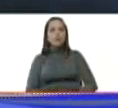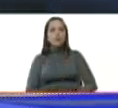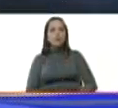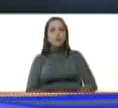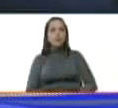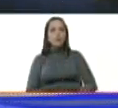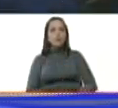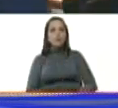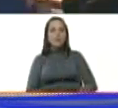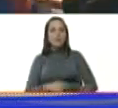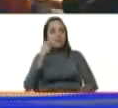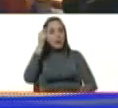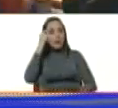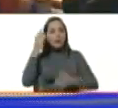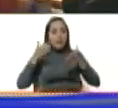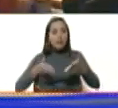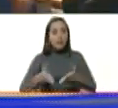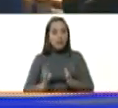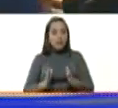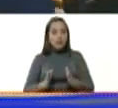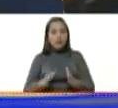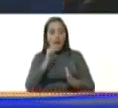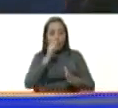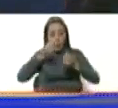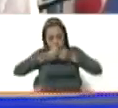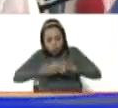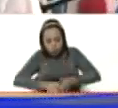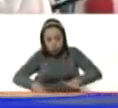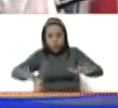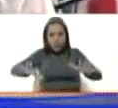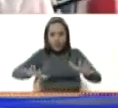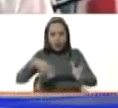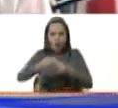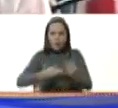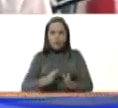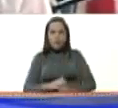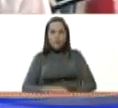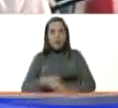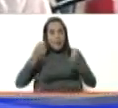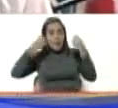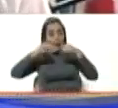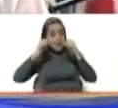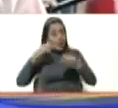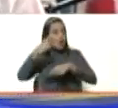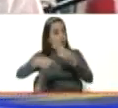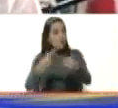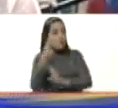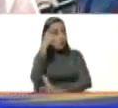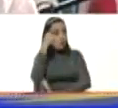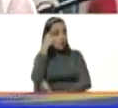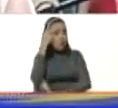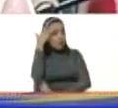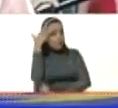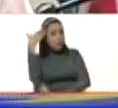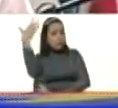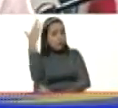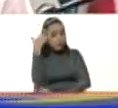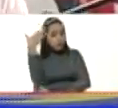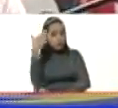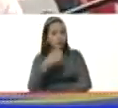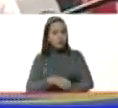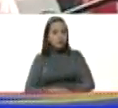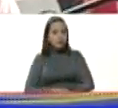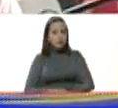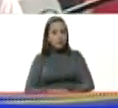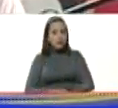del parto. Esto es cuando rompe fuente. Exacto. Pero lo vamos a practicar todos los días para, con la imaginación, para que de una vez eso